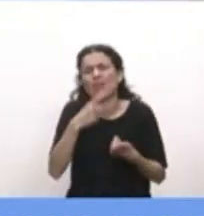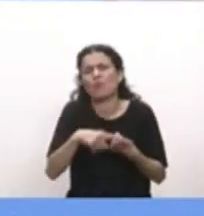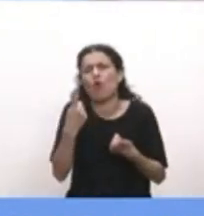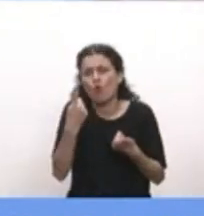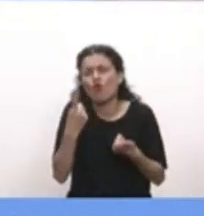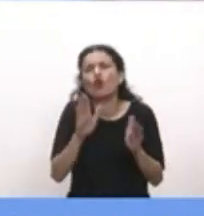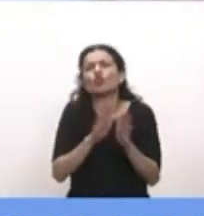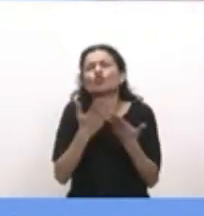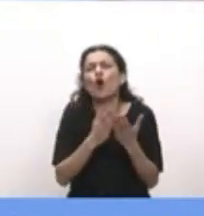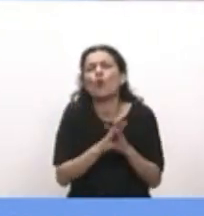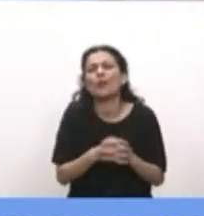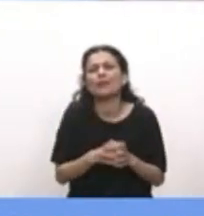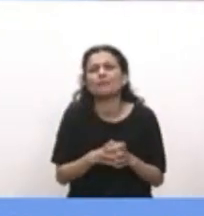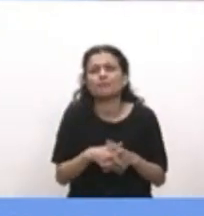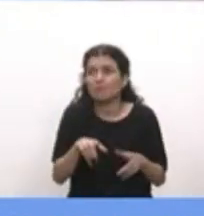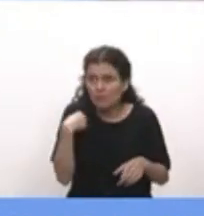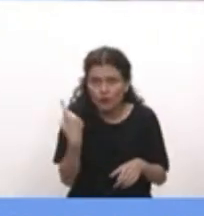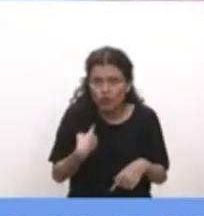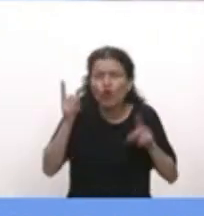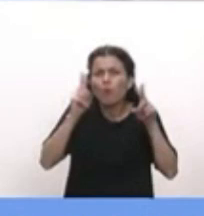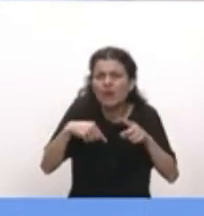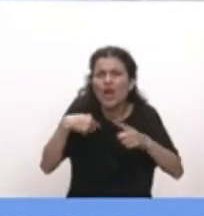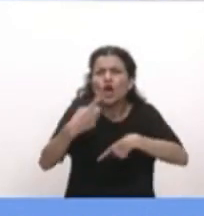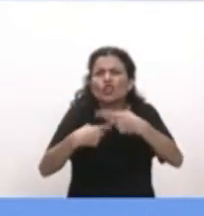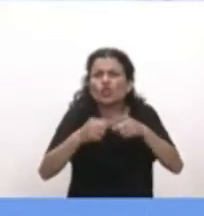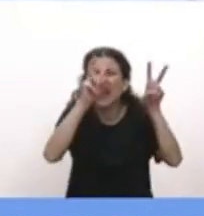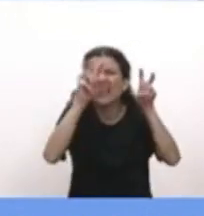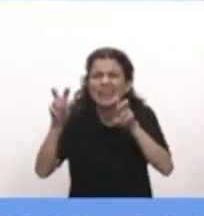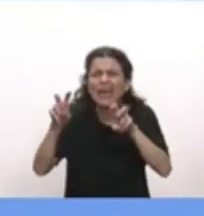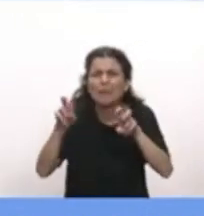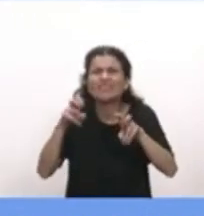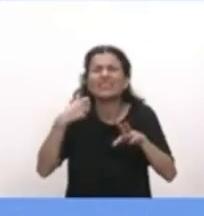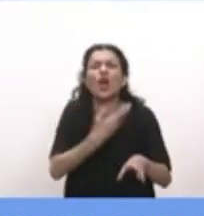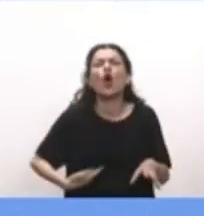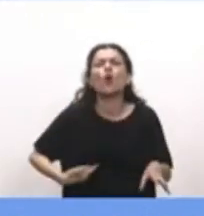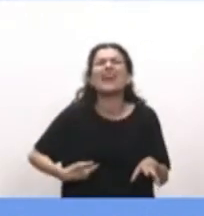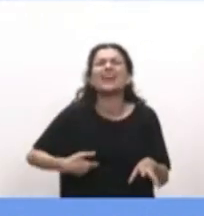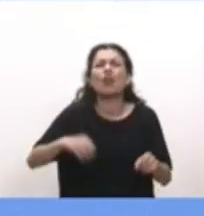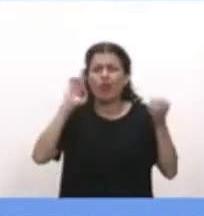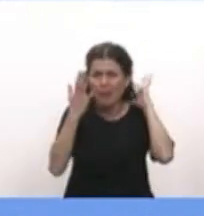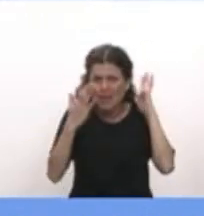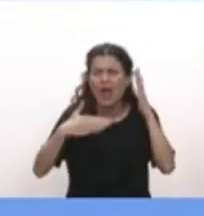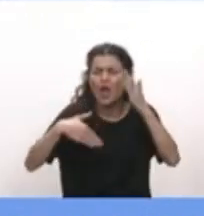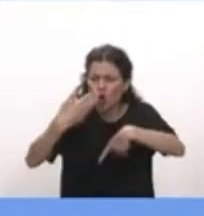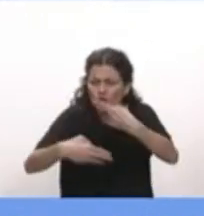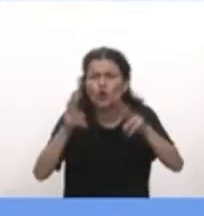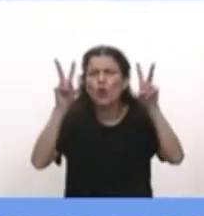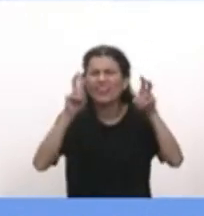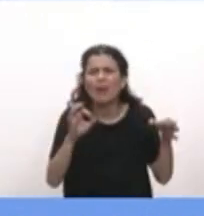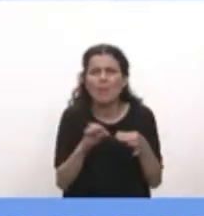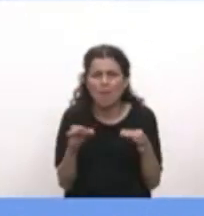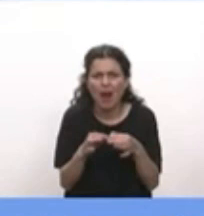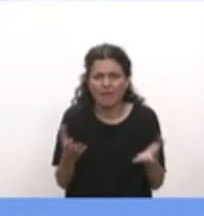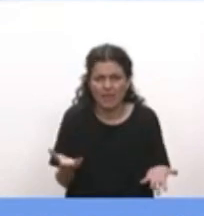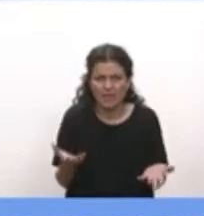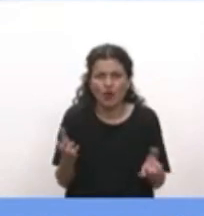agenda, que no la sabemos. ¿Qué agenda va a tener el gobierno nacional con respecto a las Islas Malvinas o a la